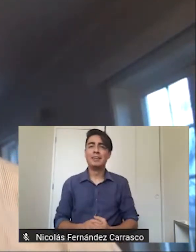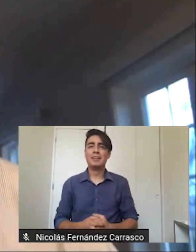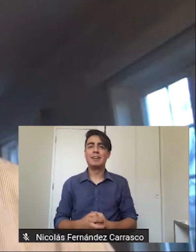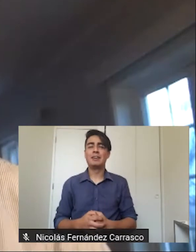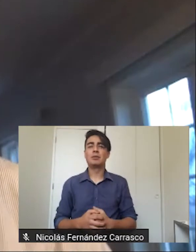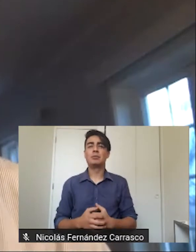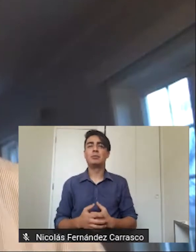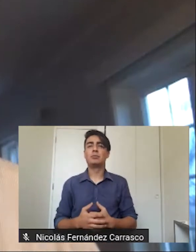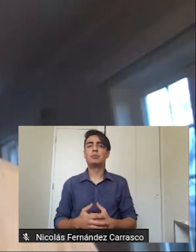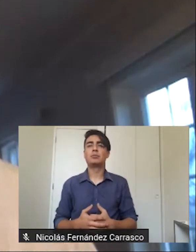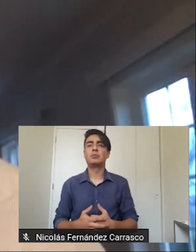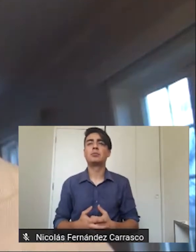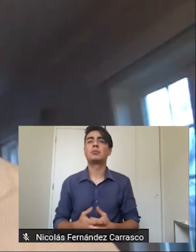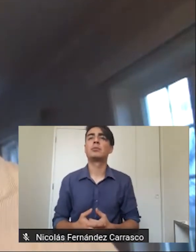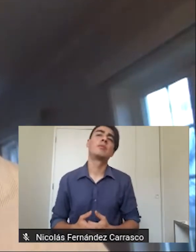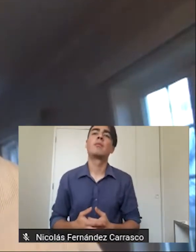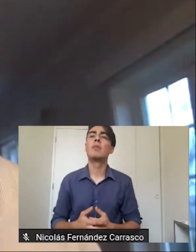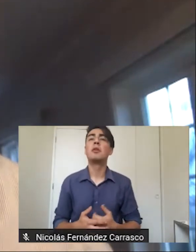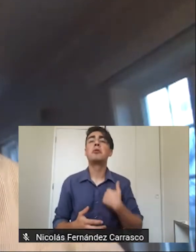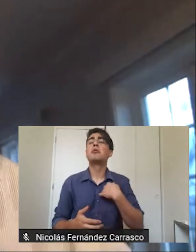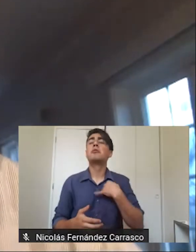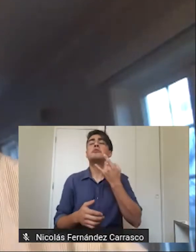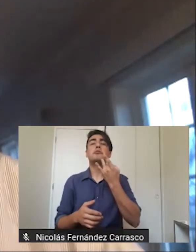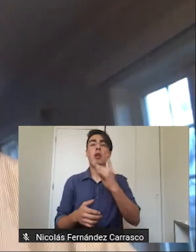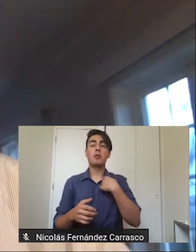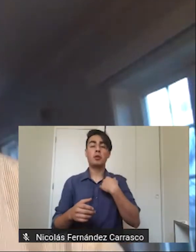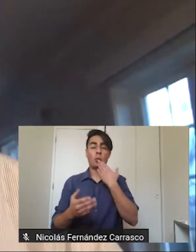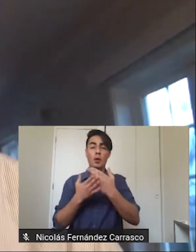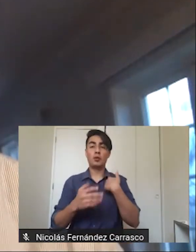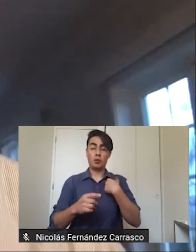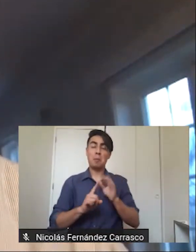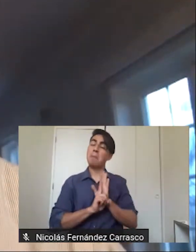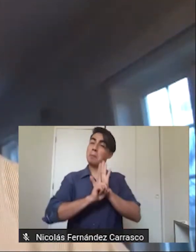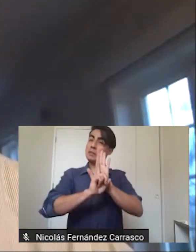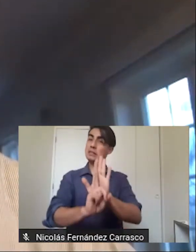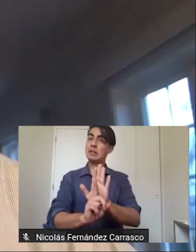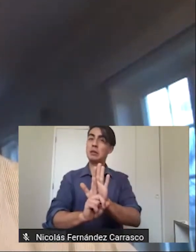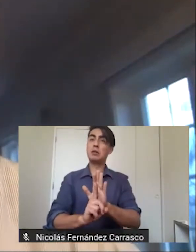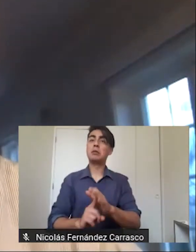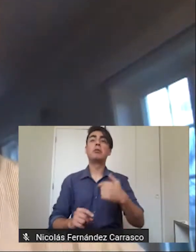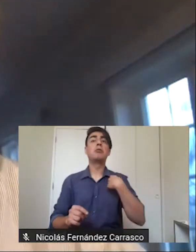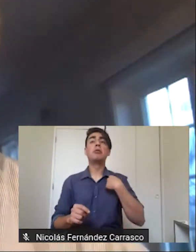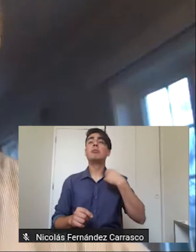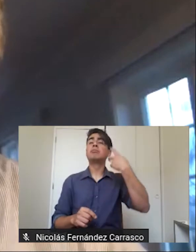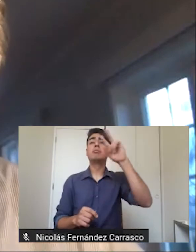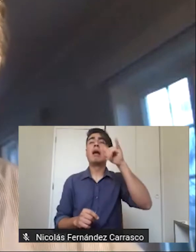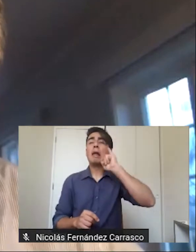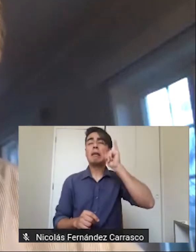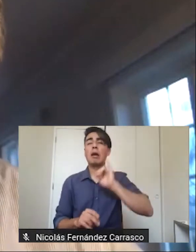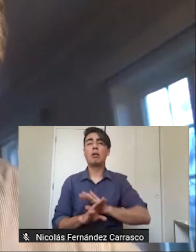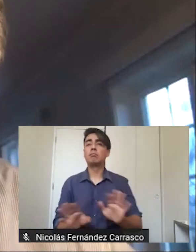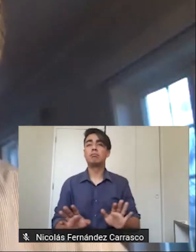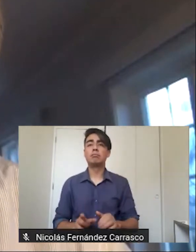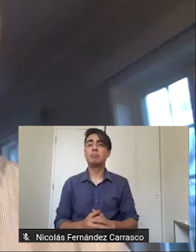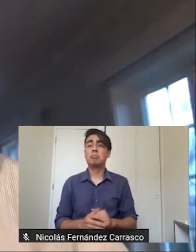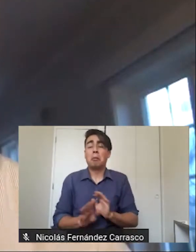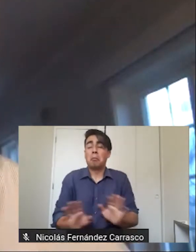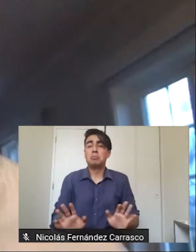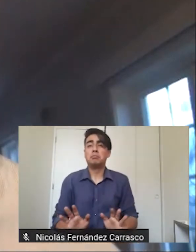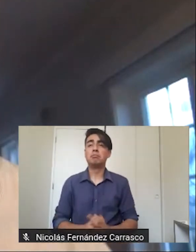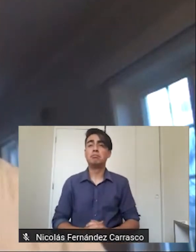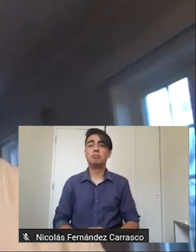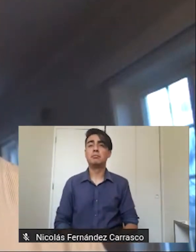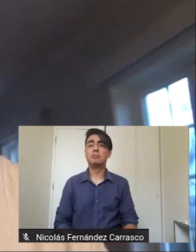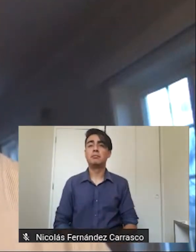suelo presentarme diciendo que lo más importante que hay que decir de mí es que soy de Arica, y ya, eso nomás.